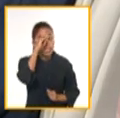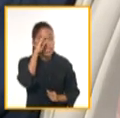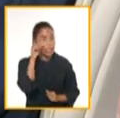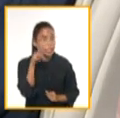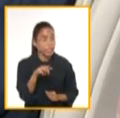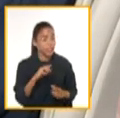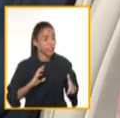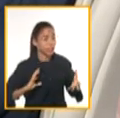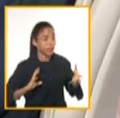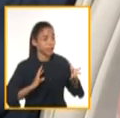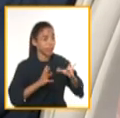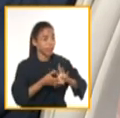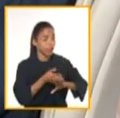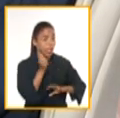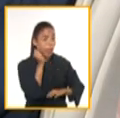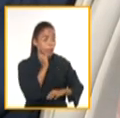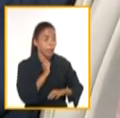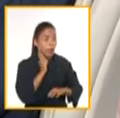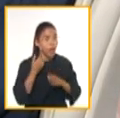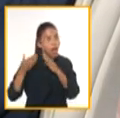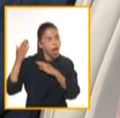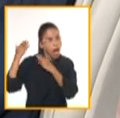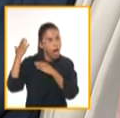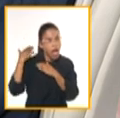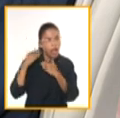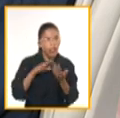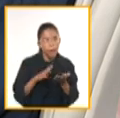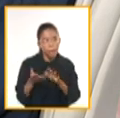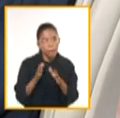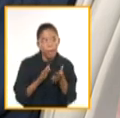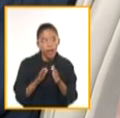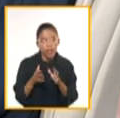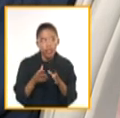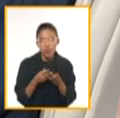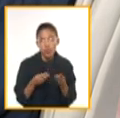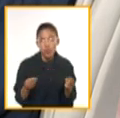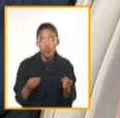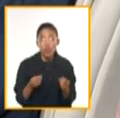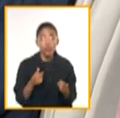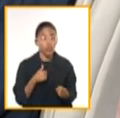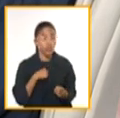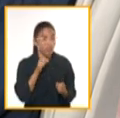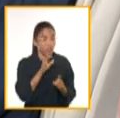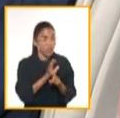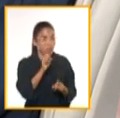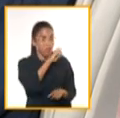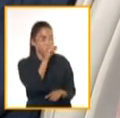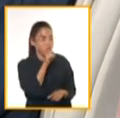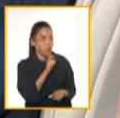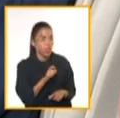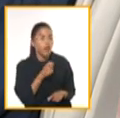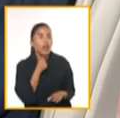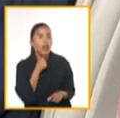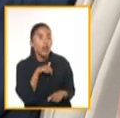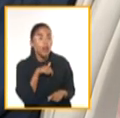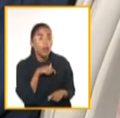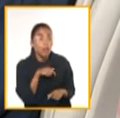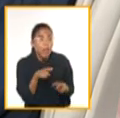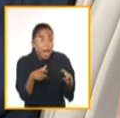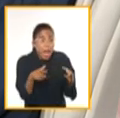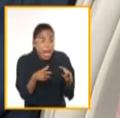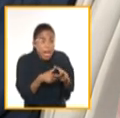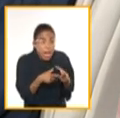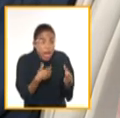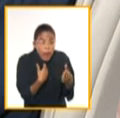que la otra vez, precisamente por eso, ¿no? Por eso preguntábamos al principio, bueno, ¿cómo puede un pequeño subsistema dentro del gran